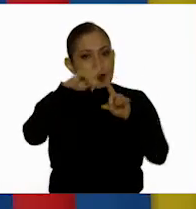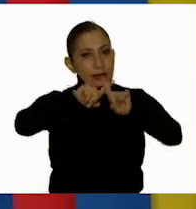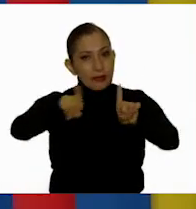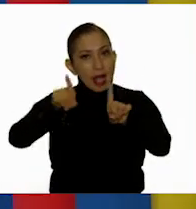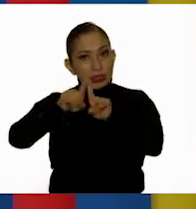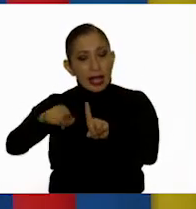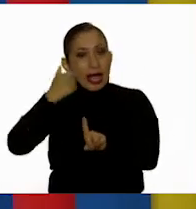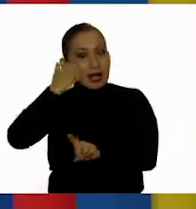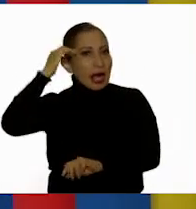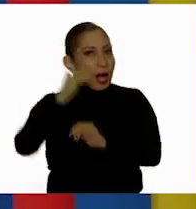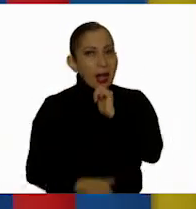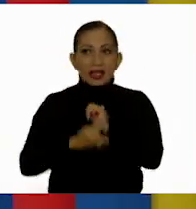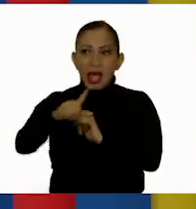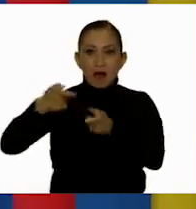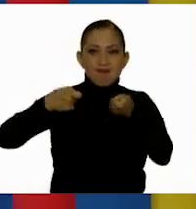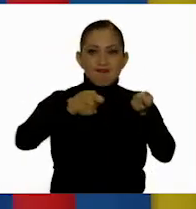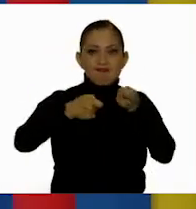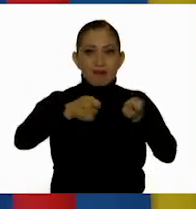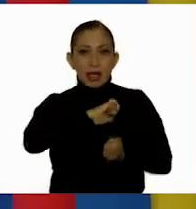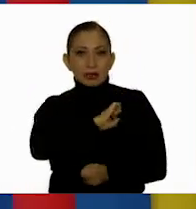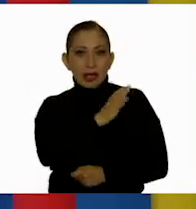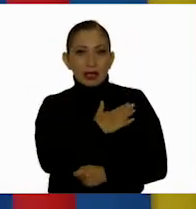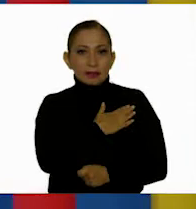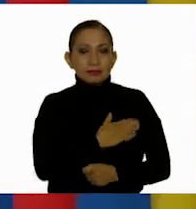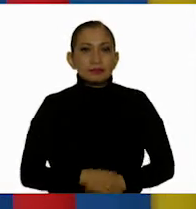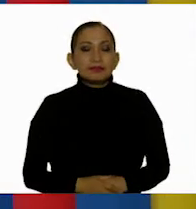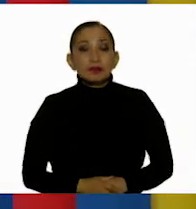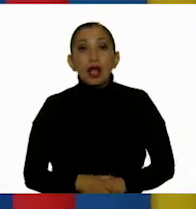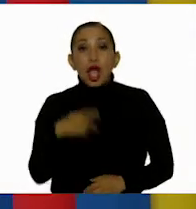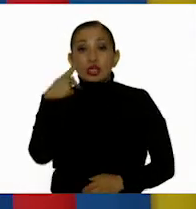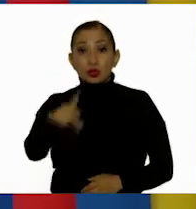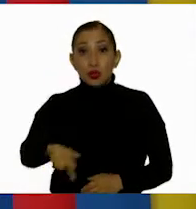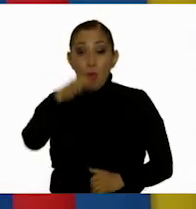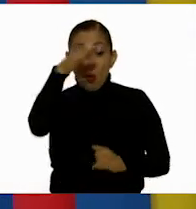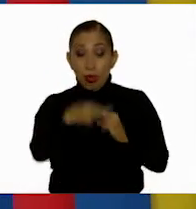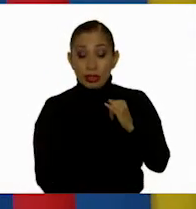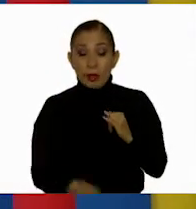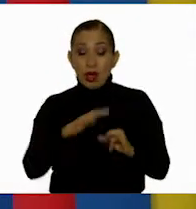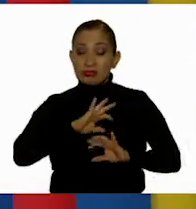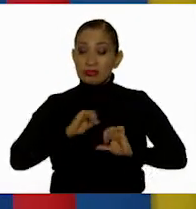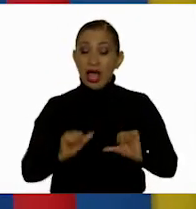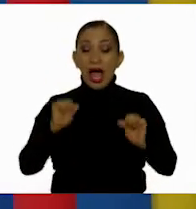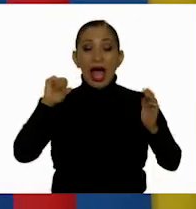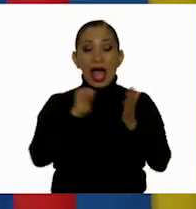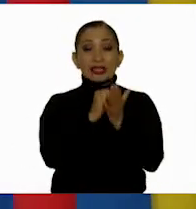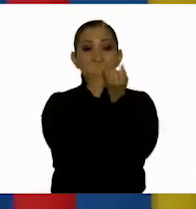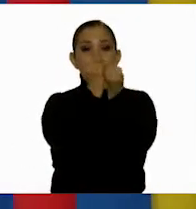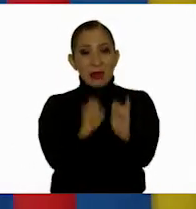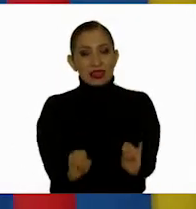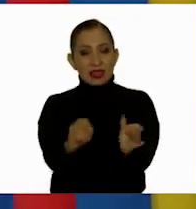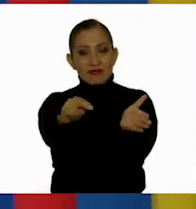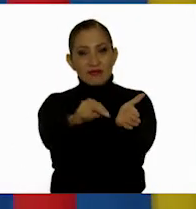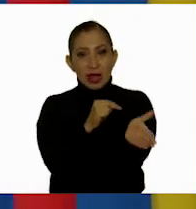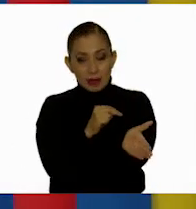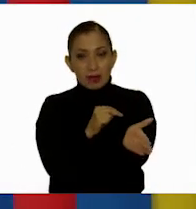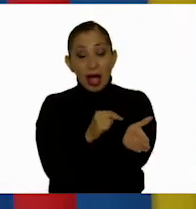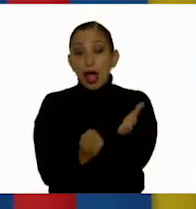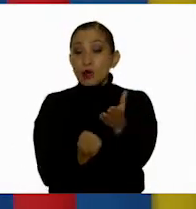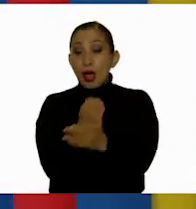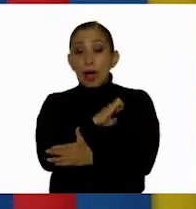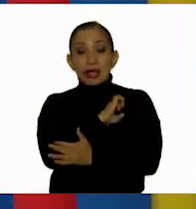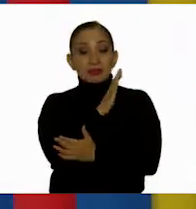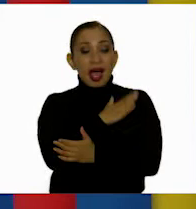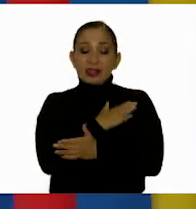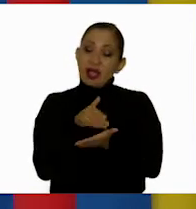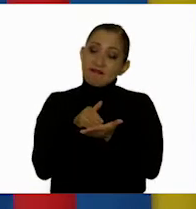buscaron terminar con el dominio de la corona española. Su consumación con la firma del Acta de Independencia, Nueva España